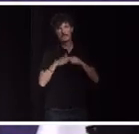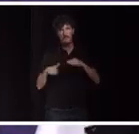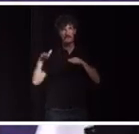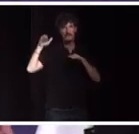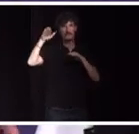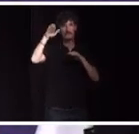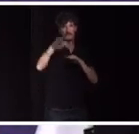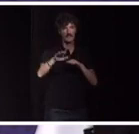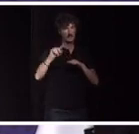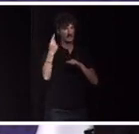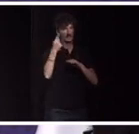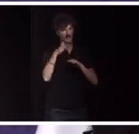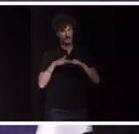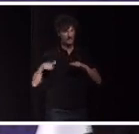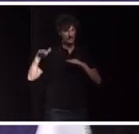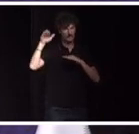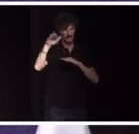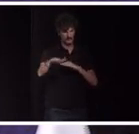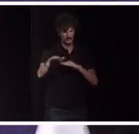damos en el día de hoy